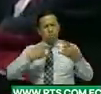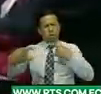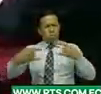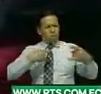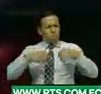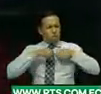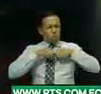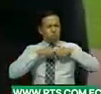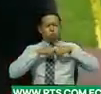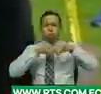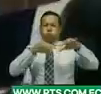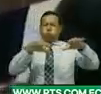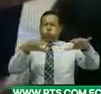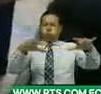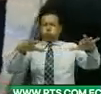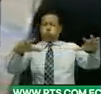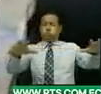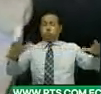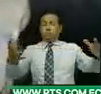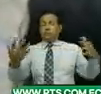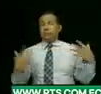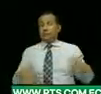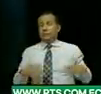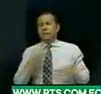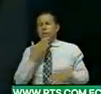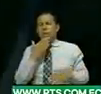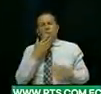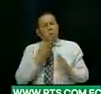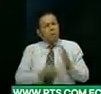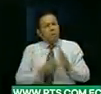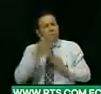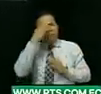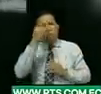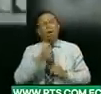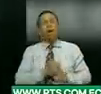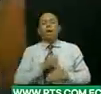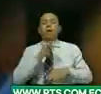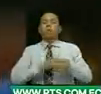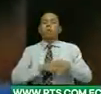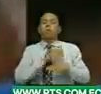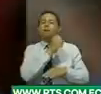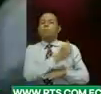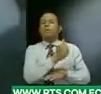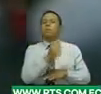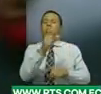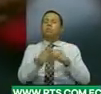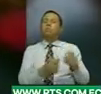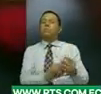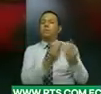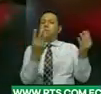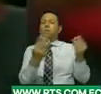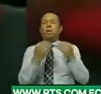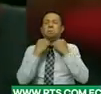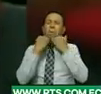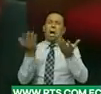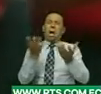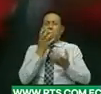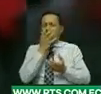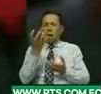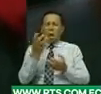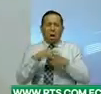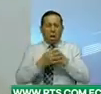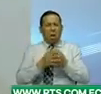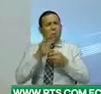decir, más contagios. Uno de los problemas, según las autoridades, son las inconductas ciudadanas y las aglomeraciones en ciertas